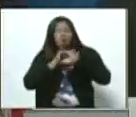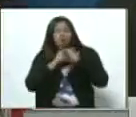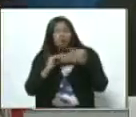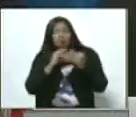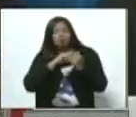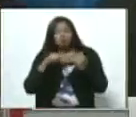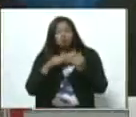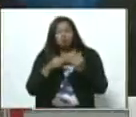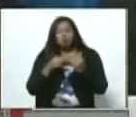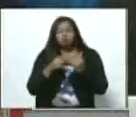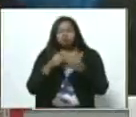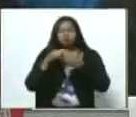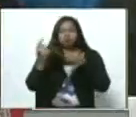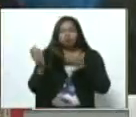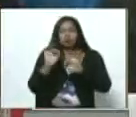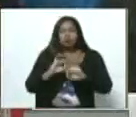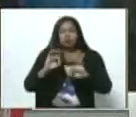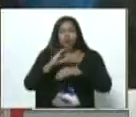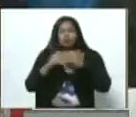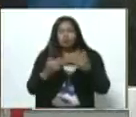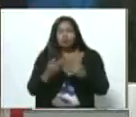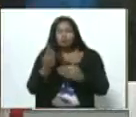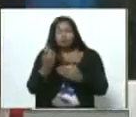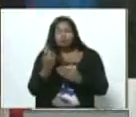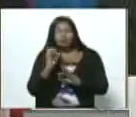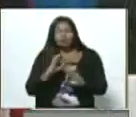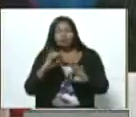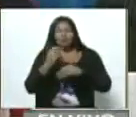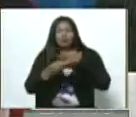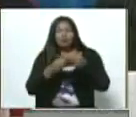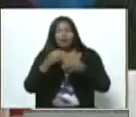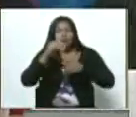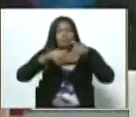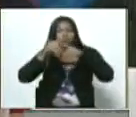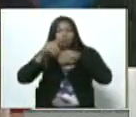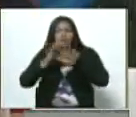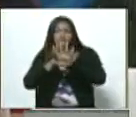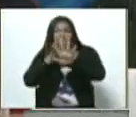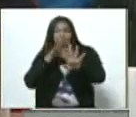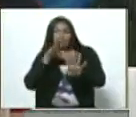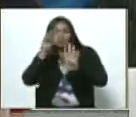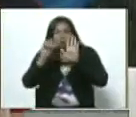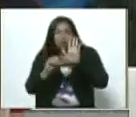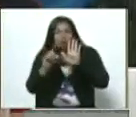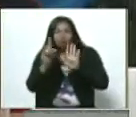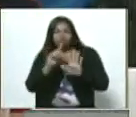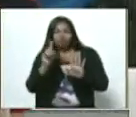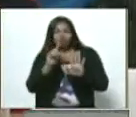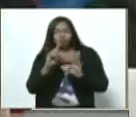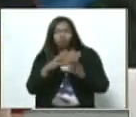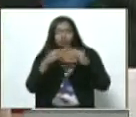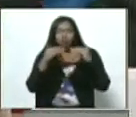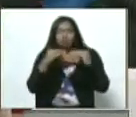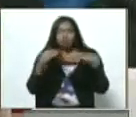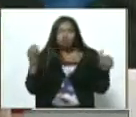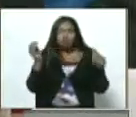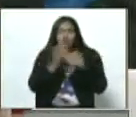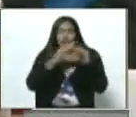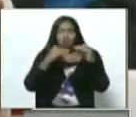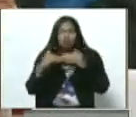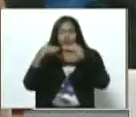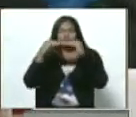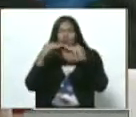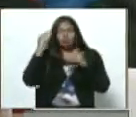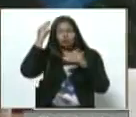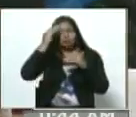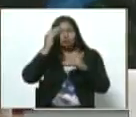lo sacamos. No hizo falta tener que votar por mayorías o por minorías. Esto se tomó en conciencia